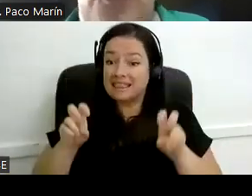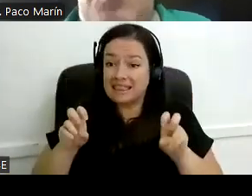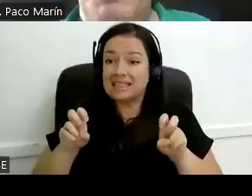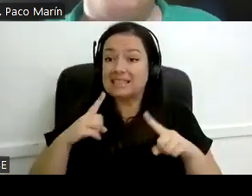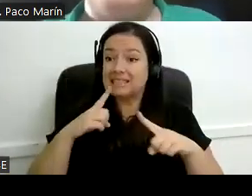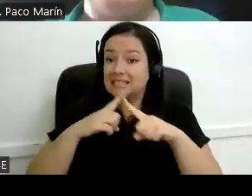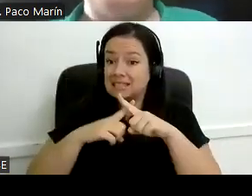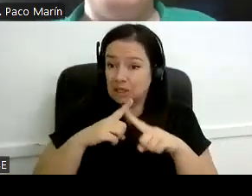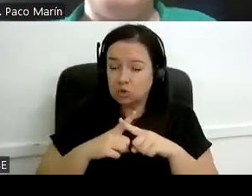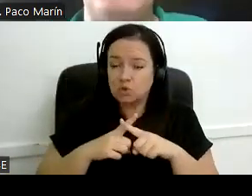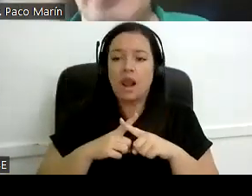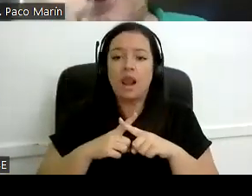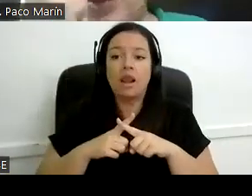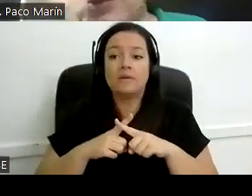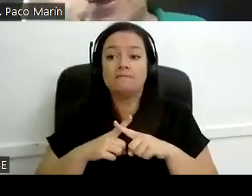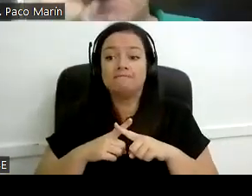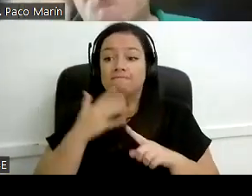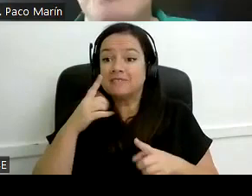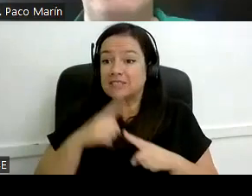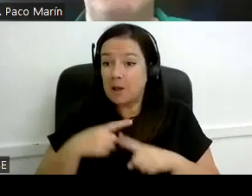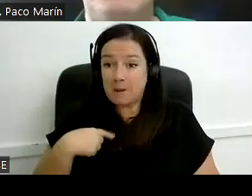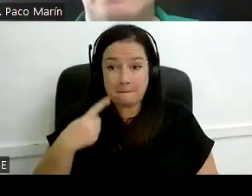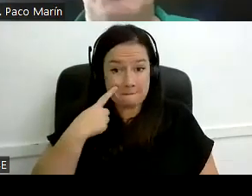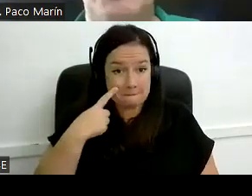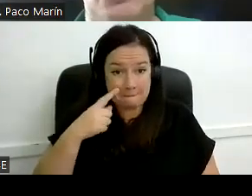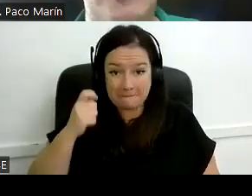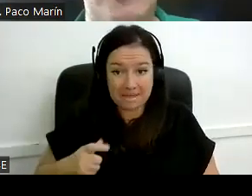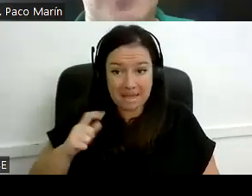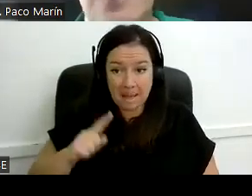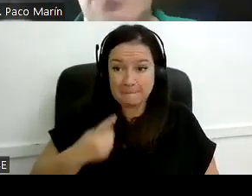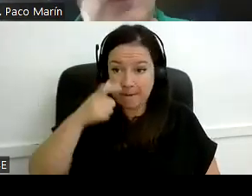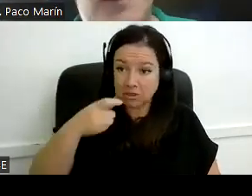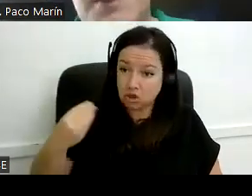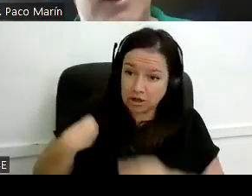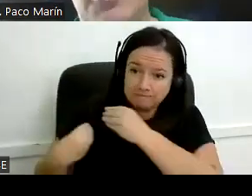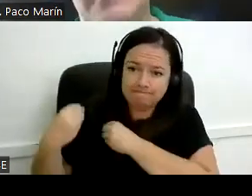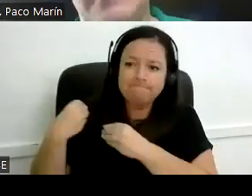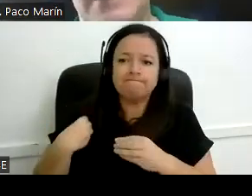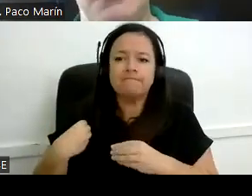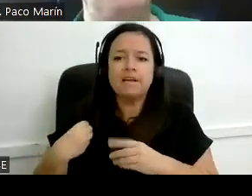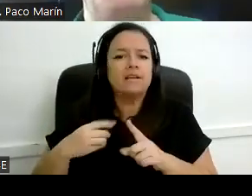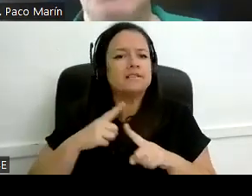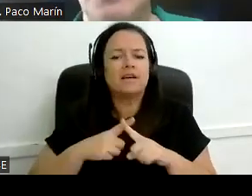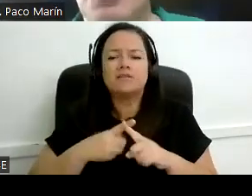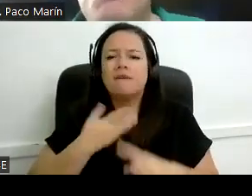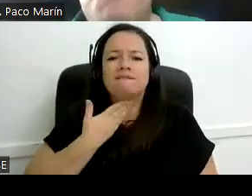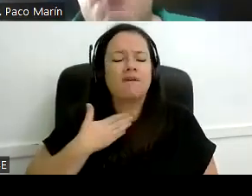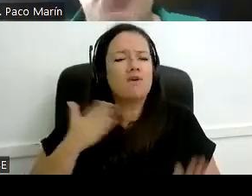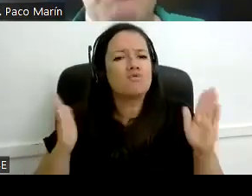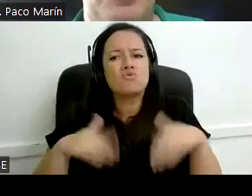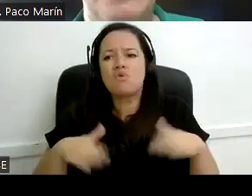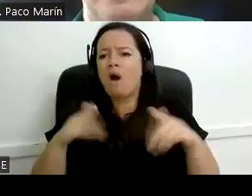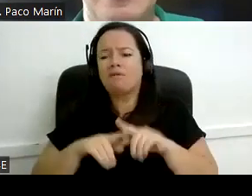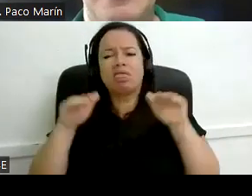ámbito sexual, quizás el efecto secundario que más refieren las personas, que es una disminución importante de la libido, una disminución